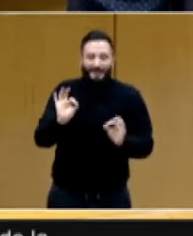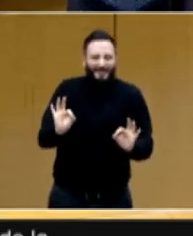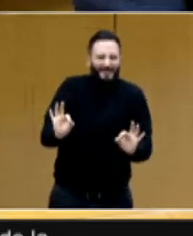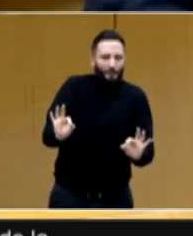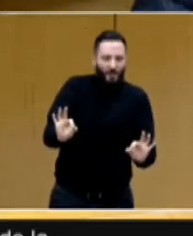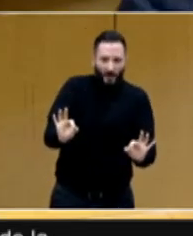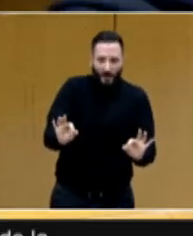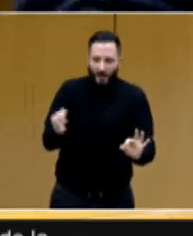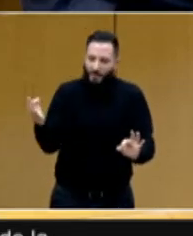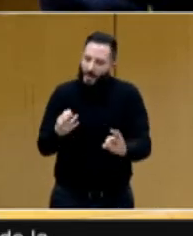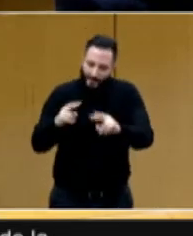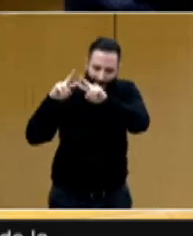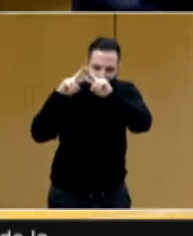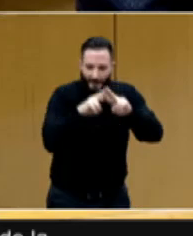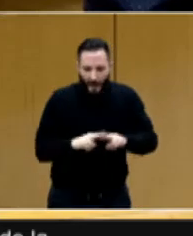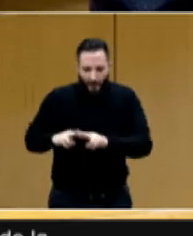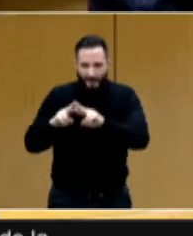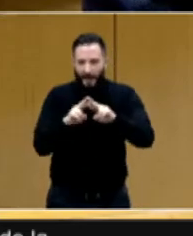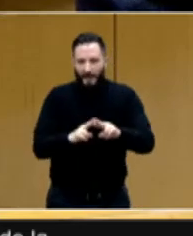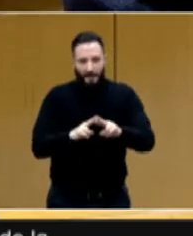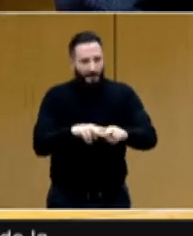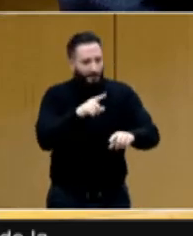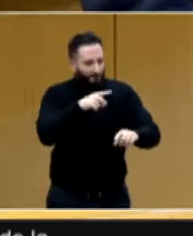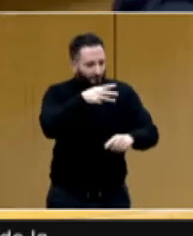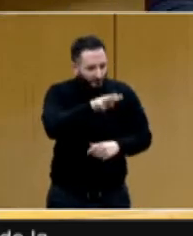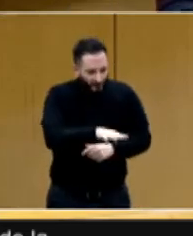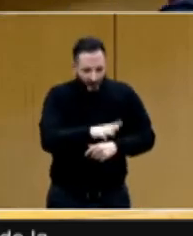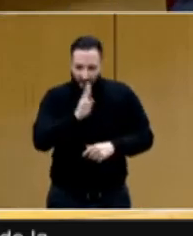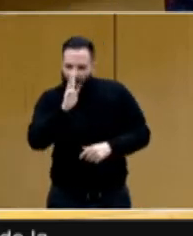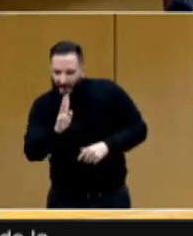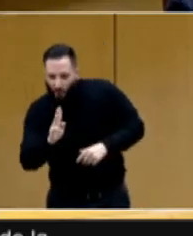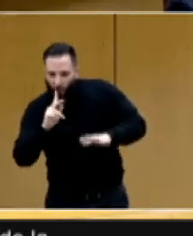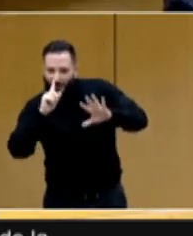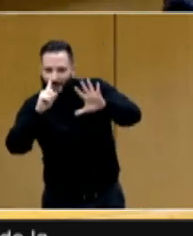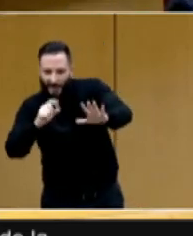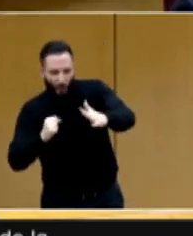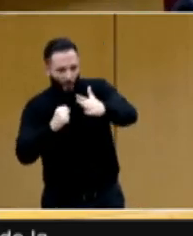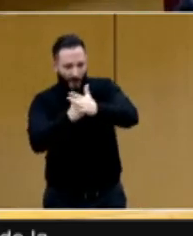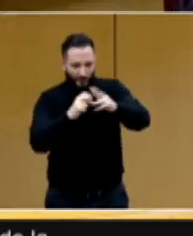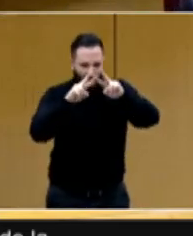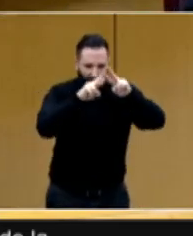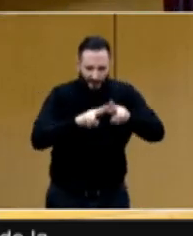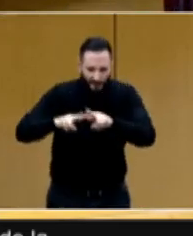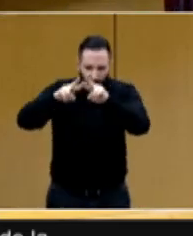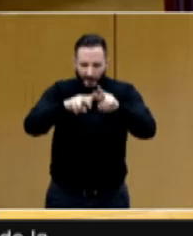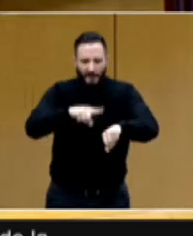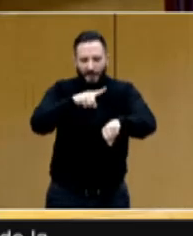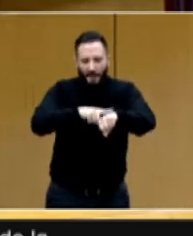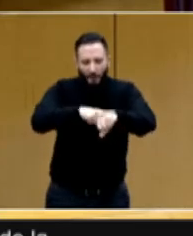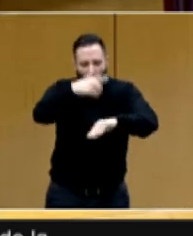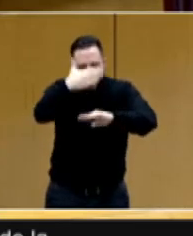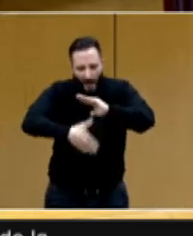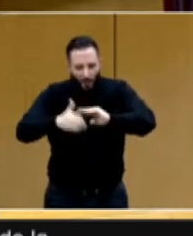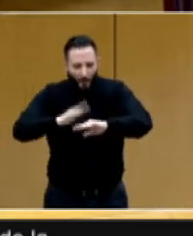revisar cada x tiempo tres o como mucho seis años se fijan unos plazos incluso para revisar las sentencias